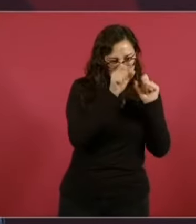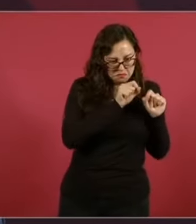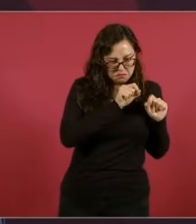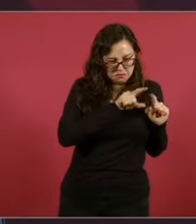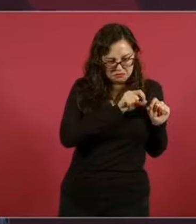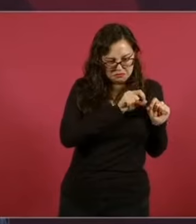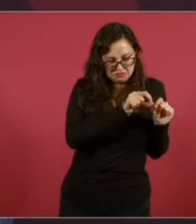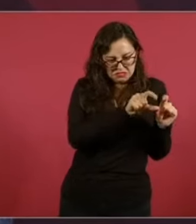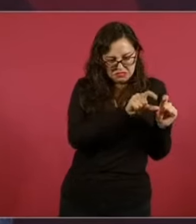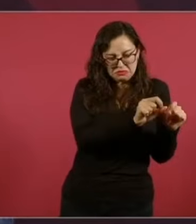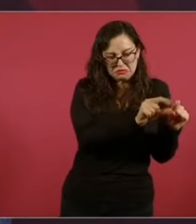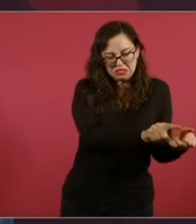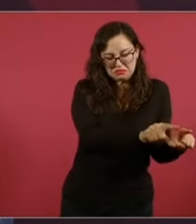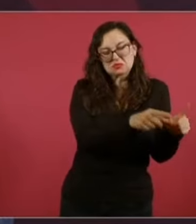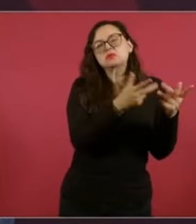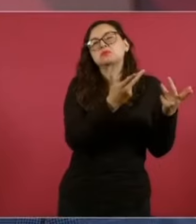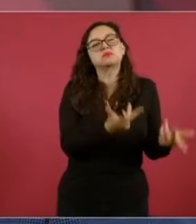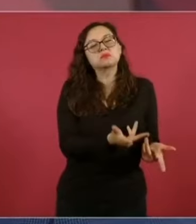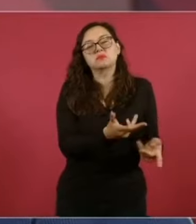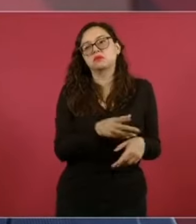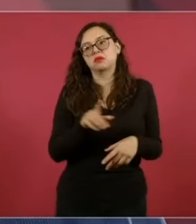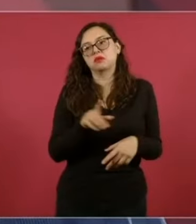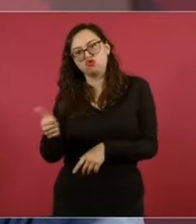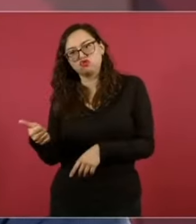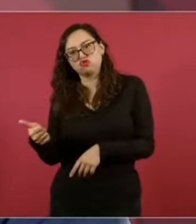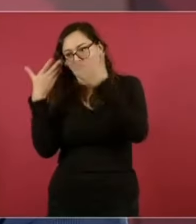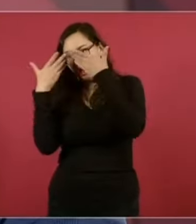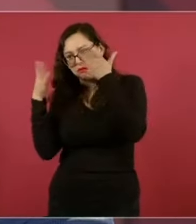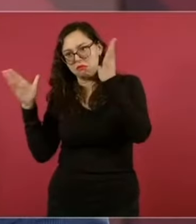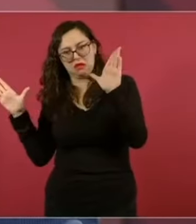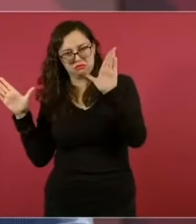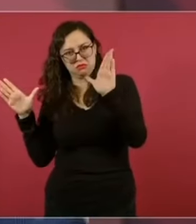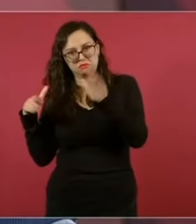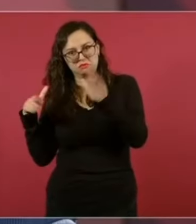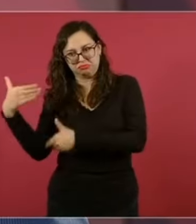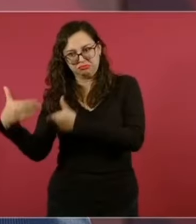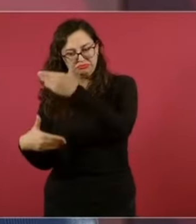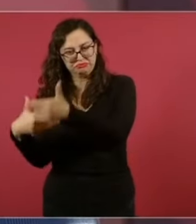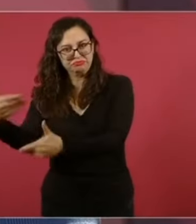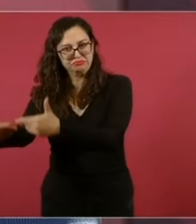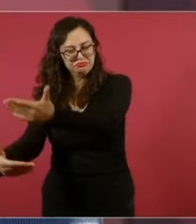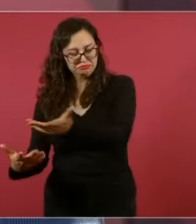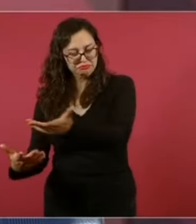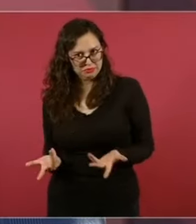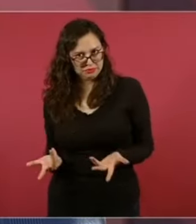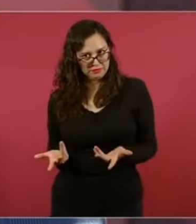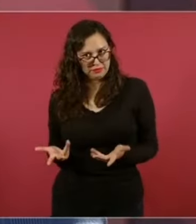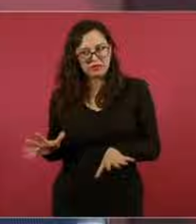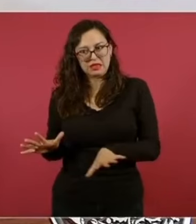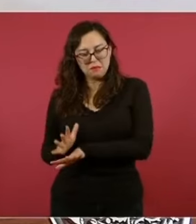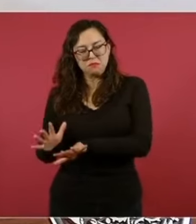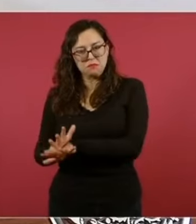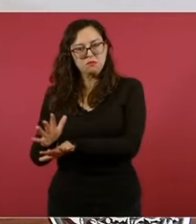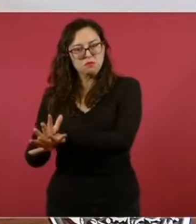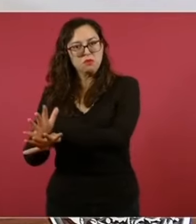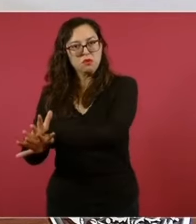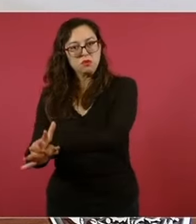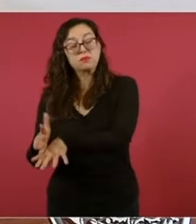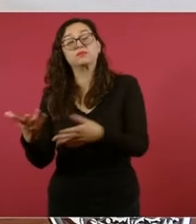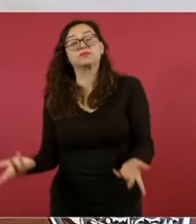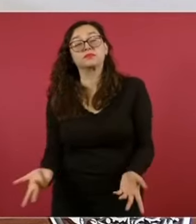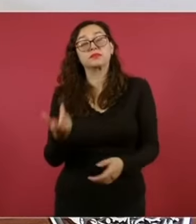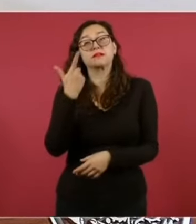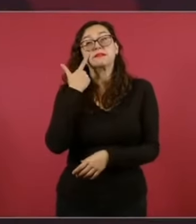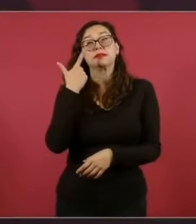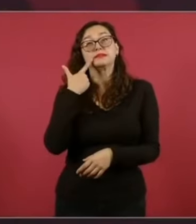el conservadurismo, ni siquiera después de que se llevó ese acto sublime de